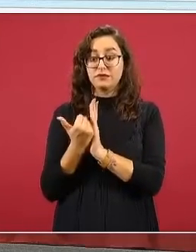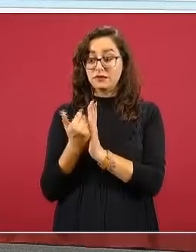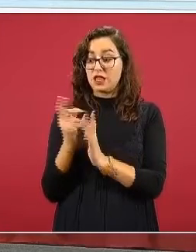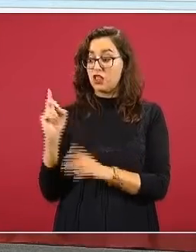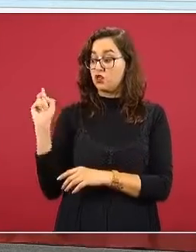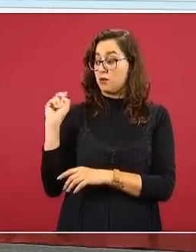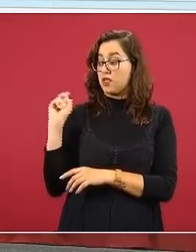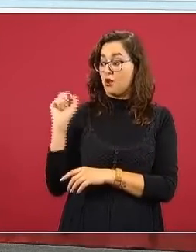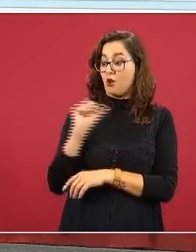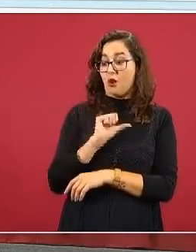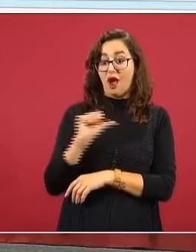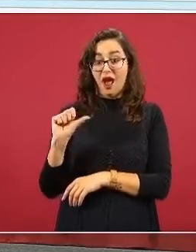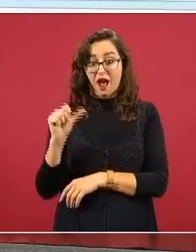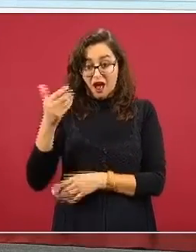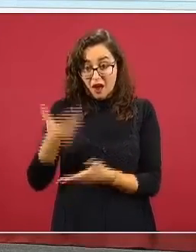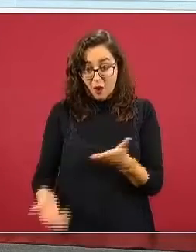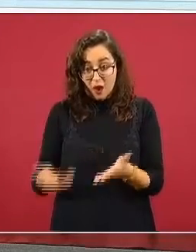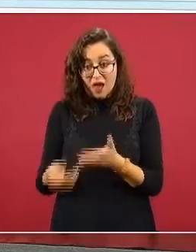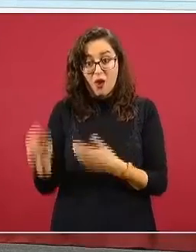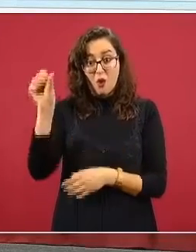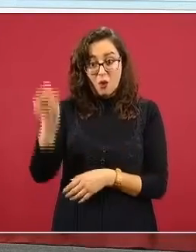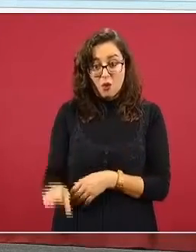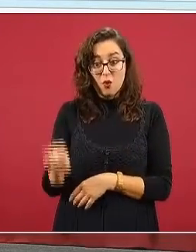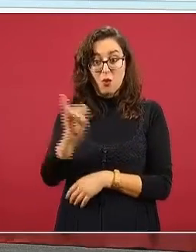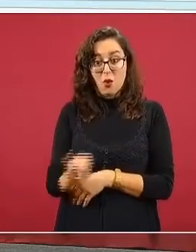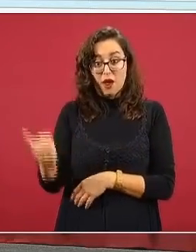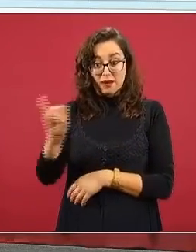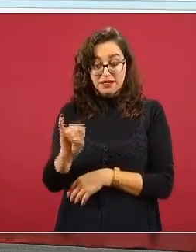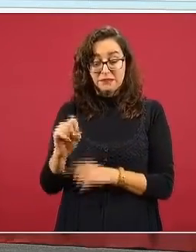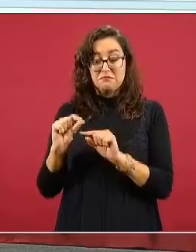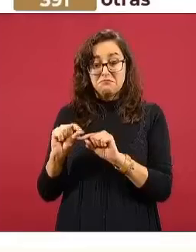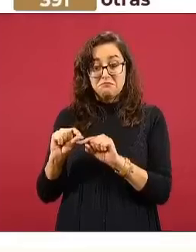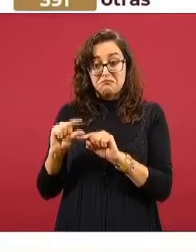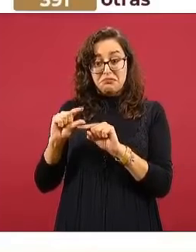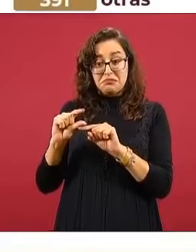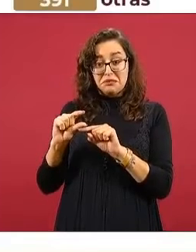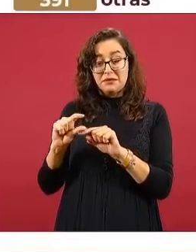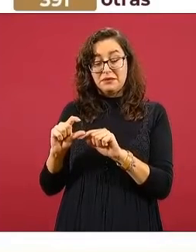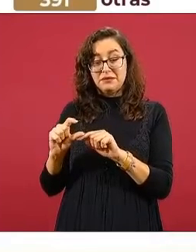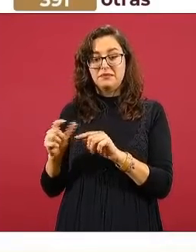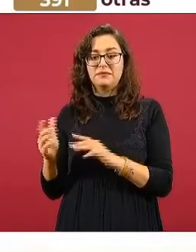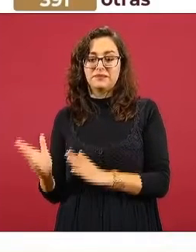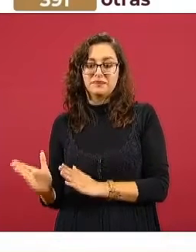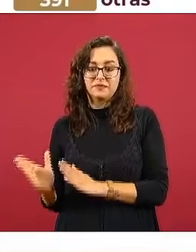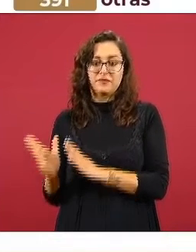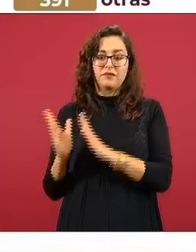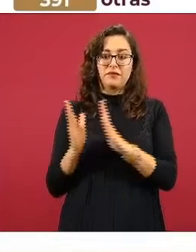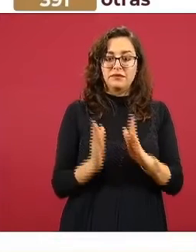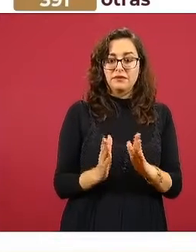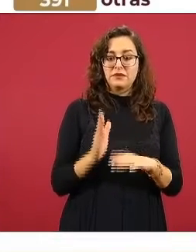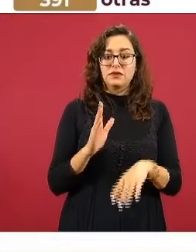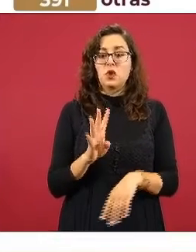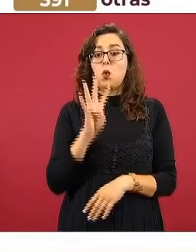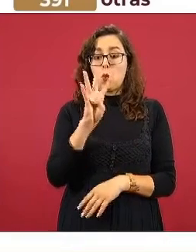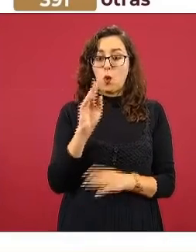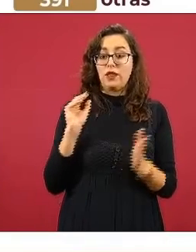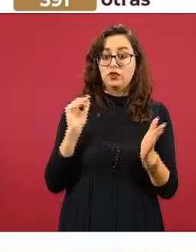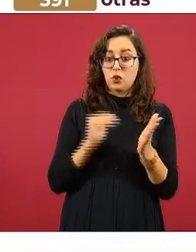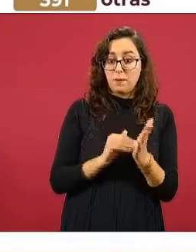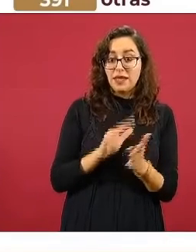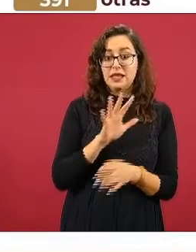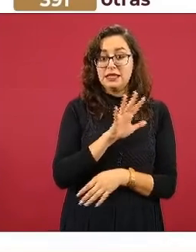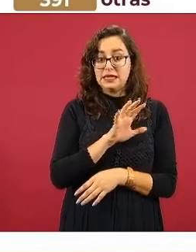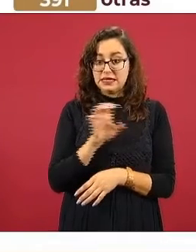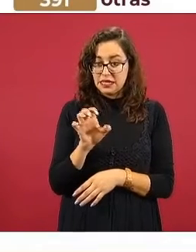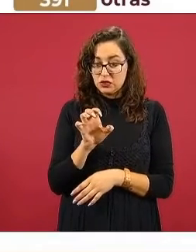domingo al día jueves. Y como pueden ver en las gráficas, la mayor cantidad de estos casos,